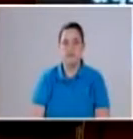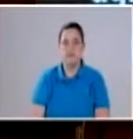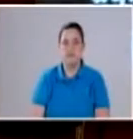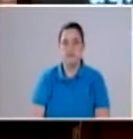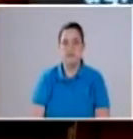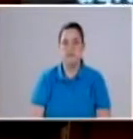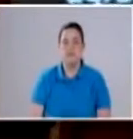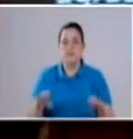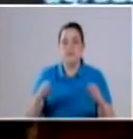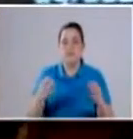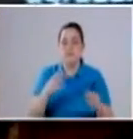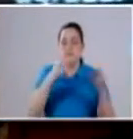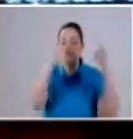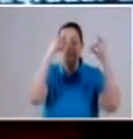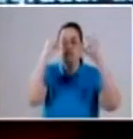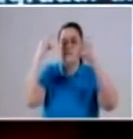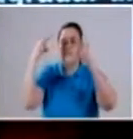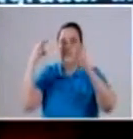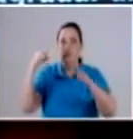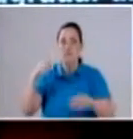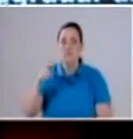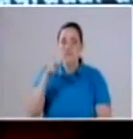¿cómo le va a predicar al jefe?